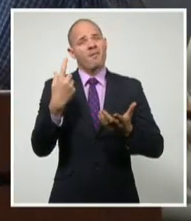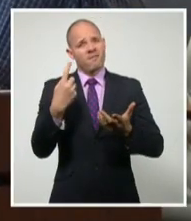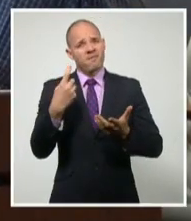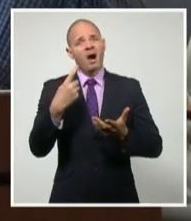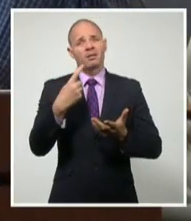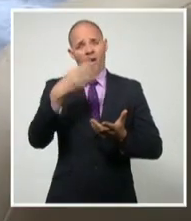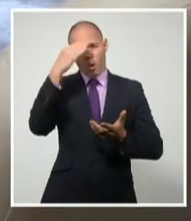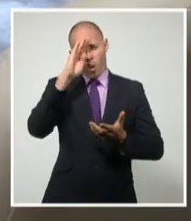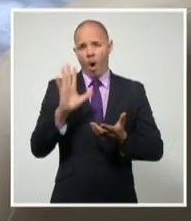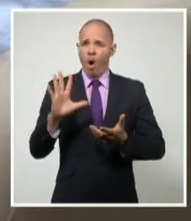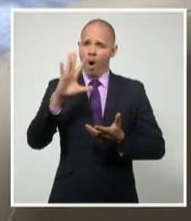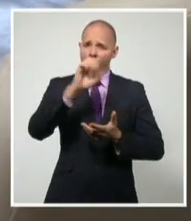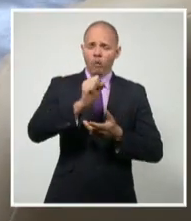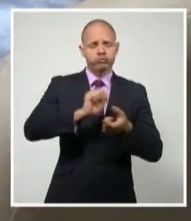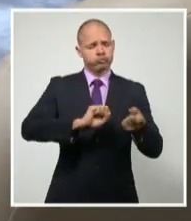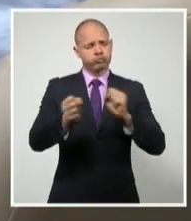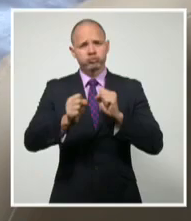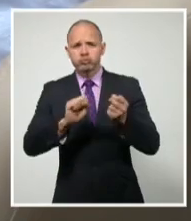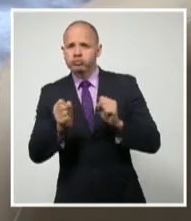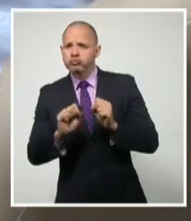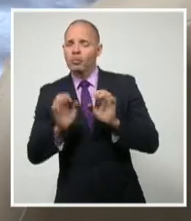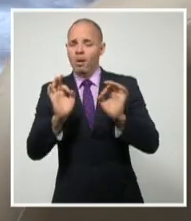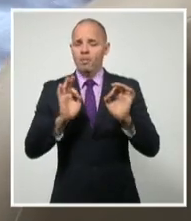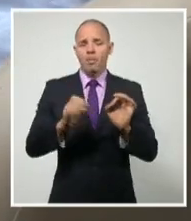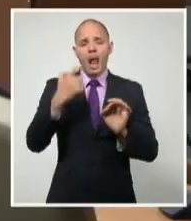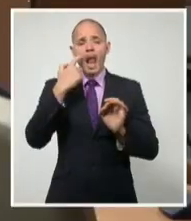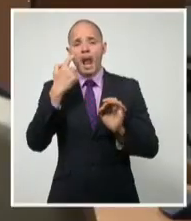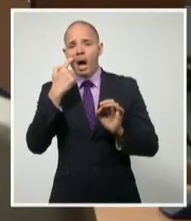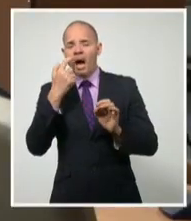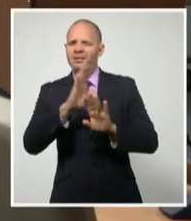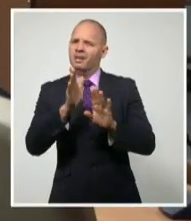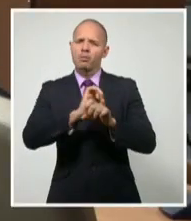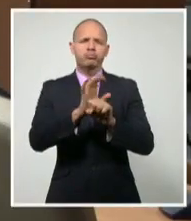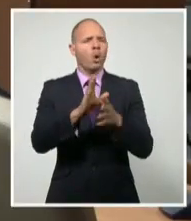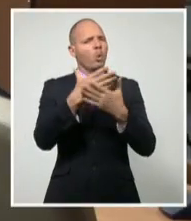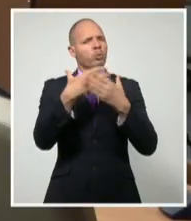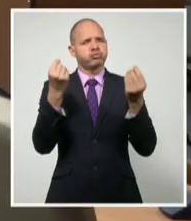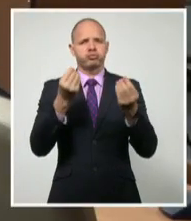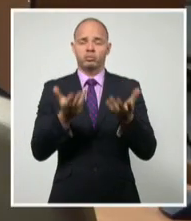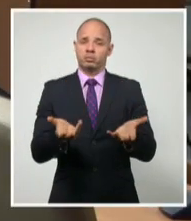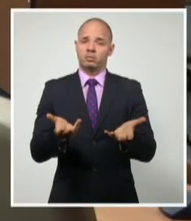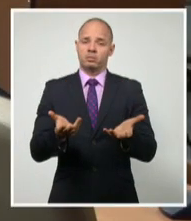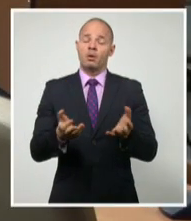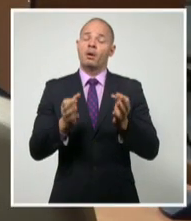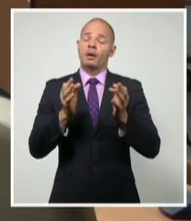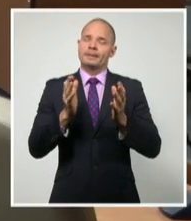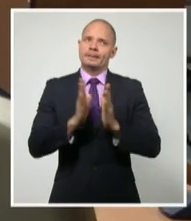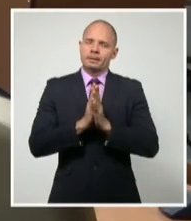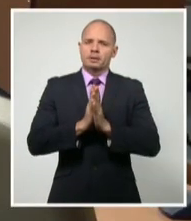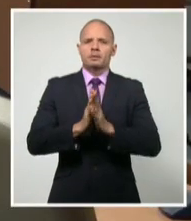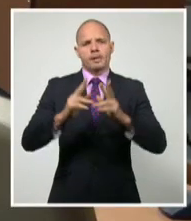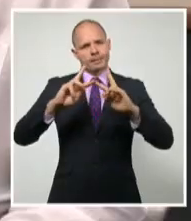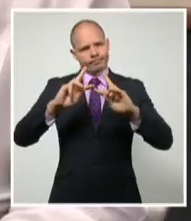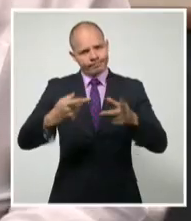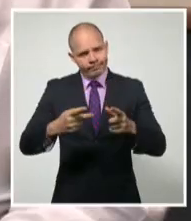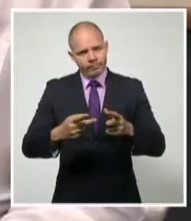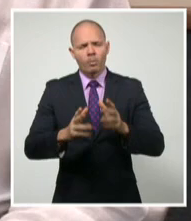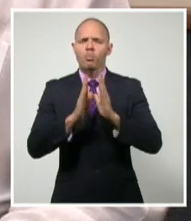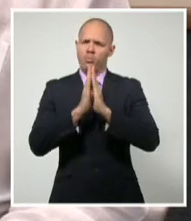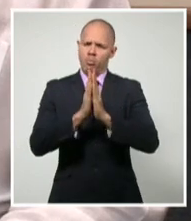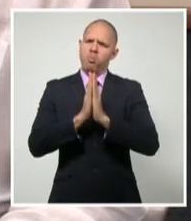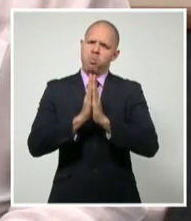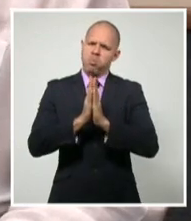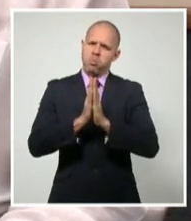país para evitar contagios y dar el golpe final a la enfermedad. Por una vez más insistimos en no tener exceso